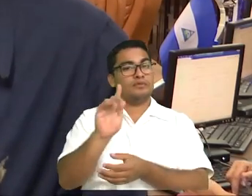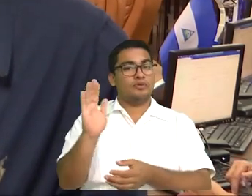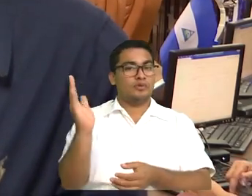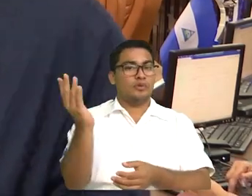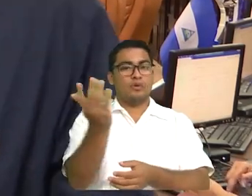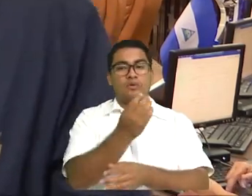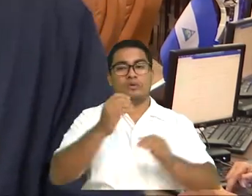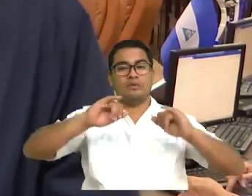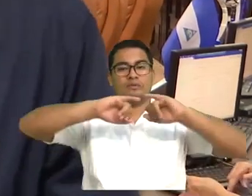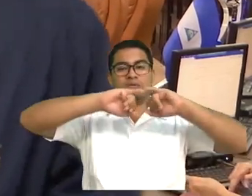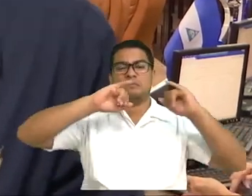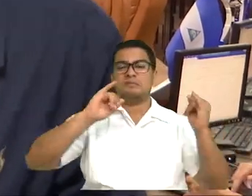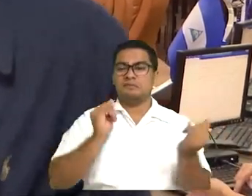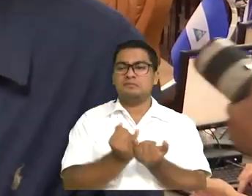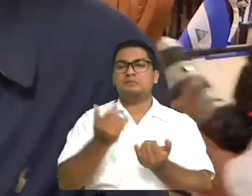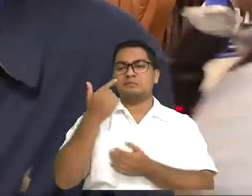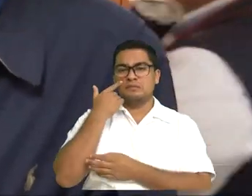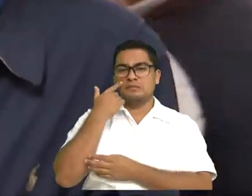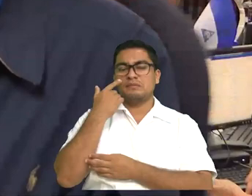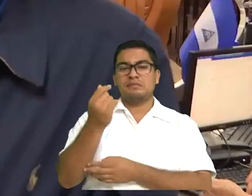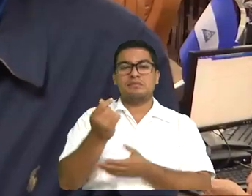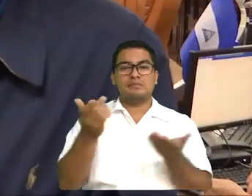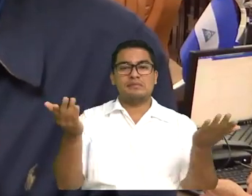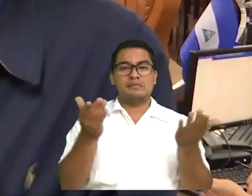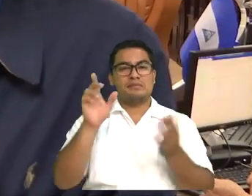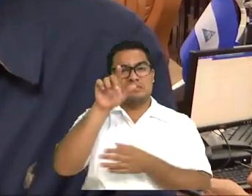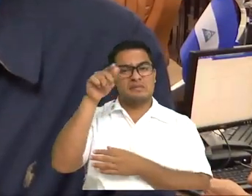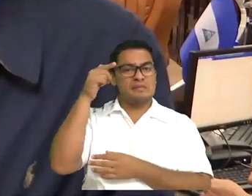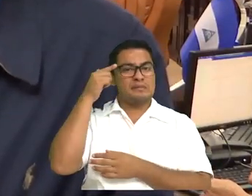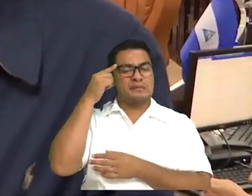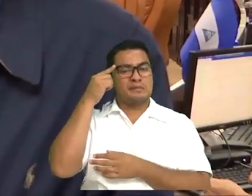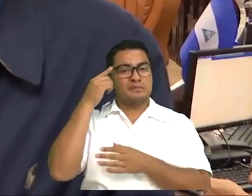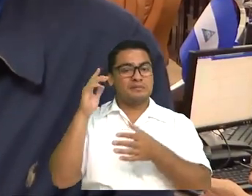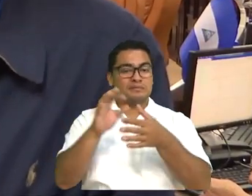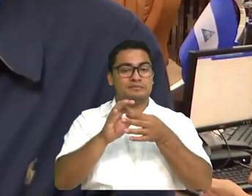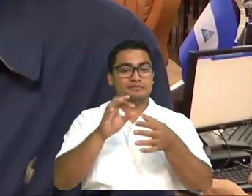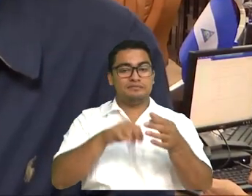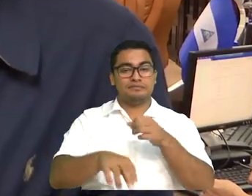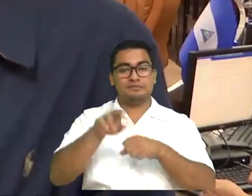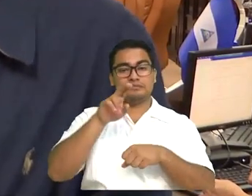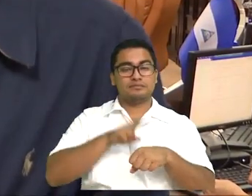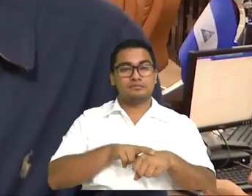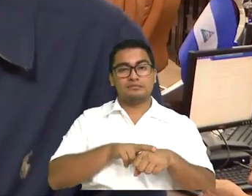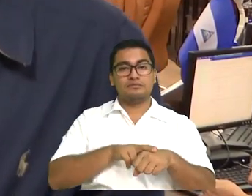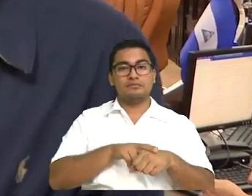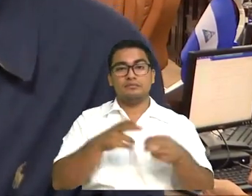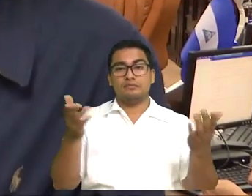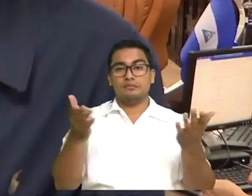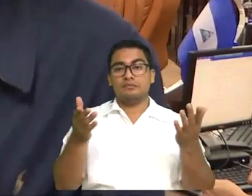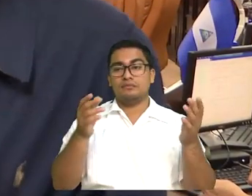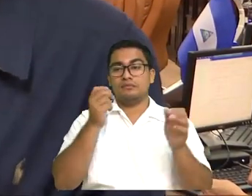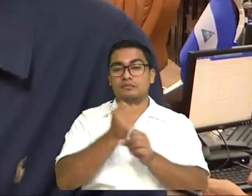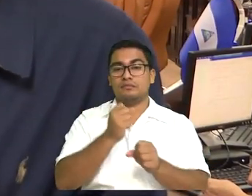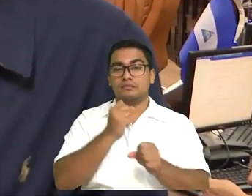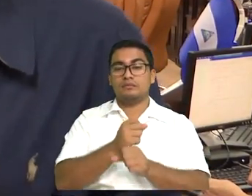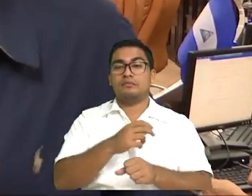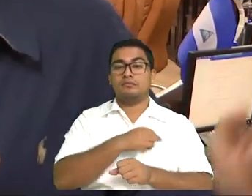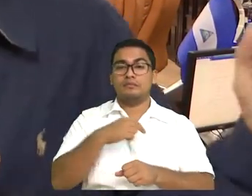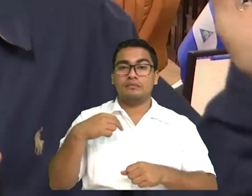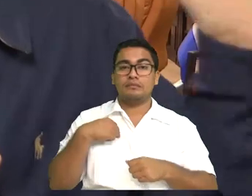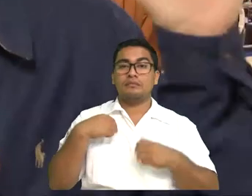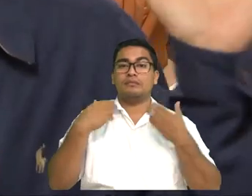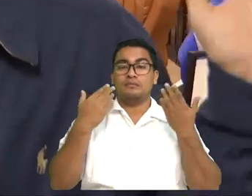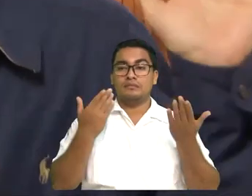internacionales reconocen en el gobierno de reconciliación y unidad nacional el trabajo que ha hecho